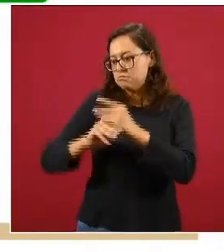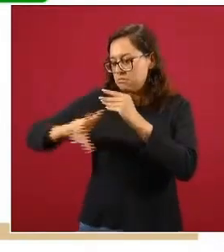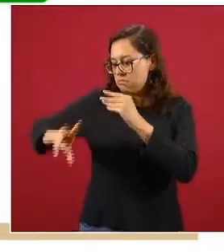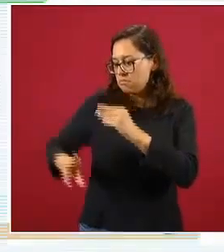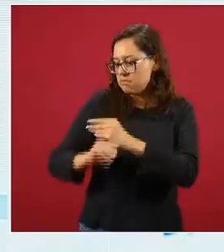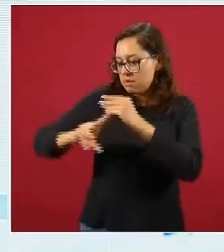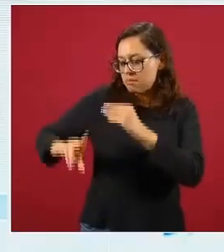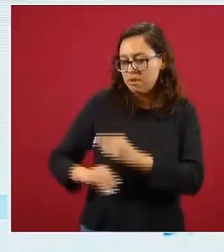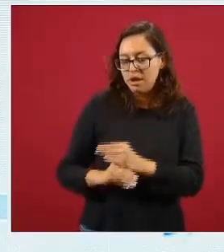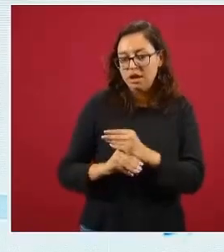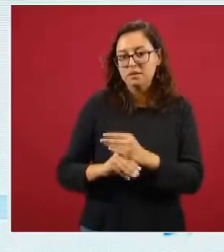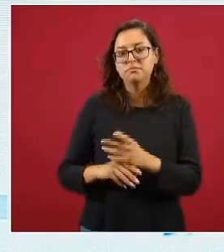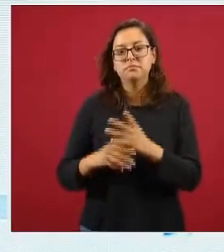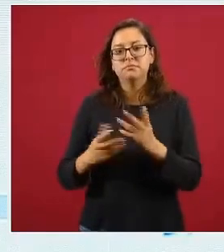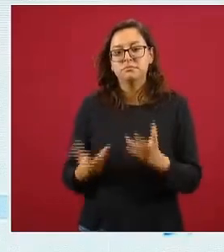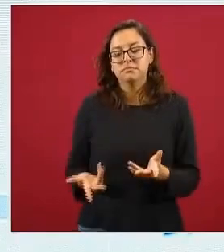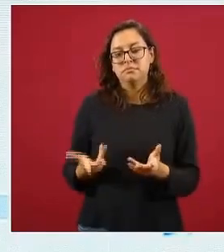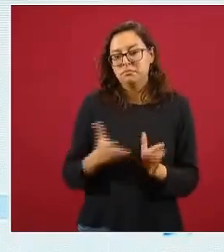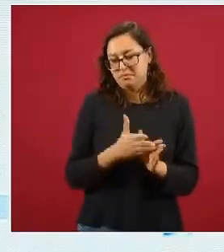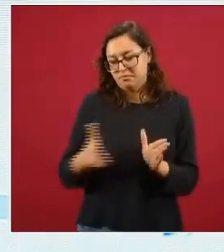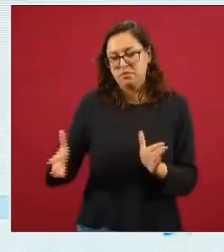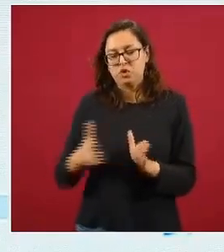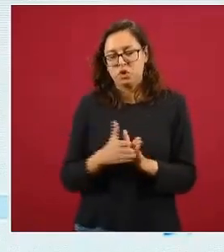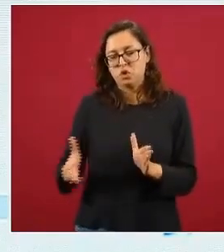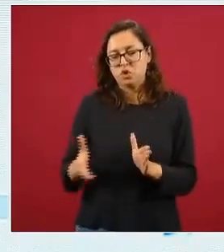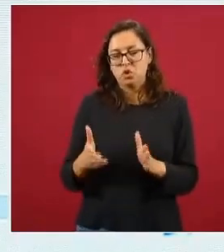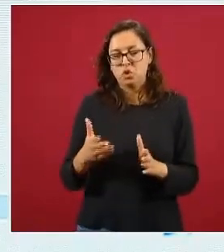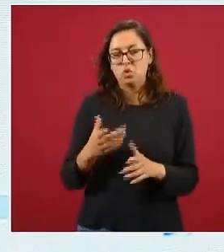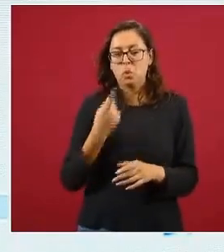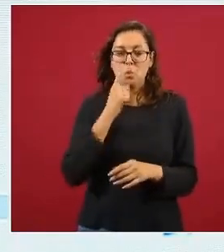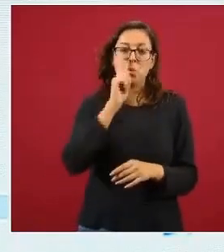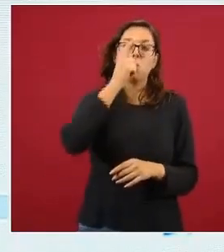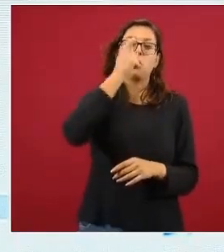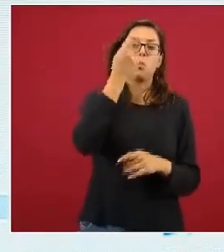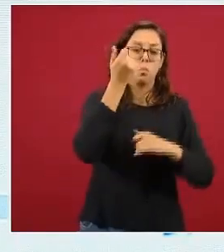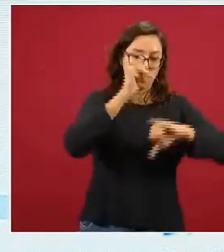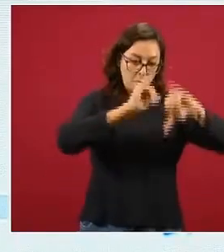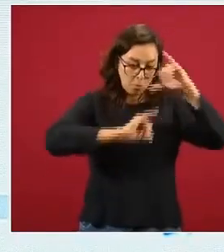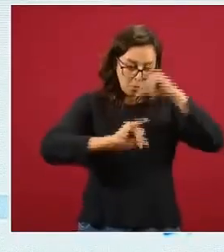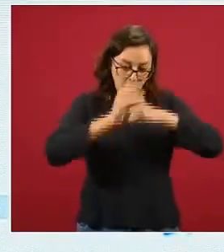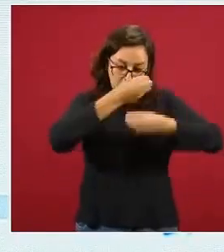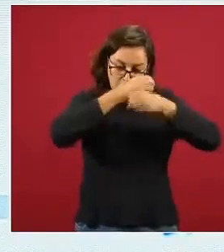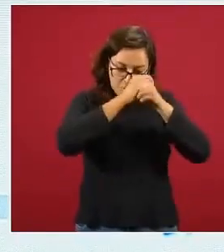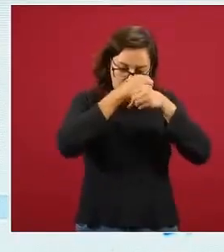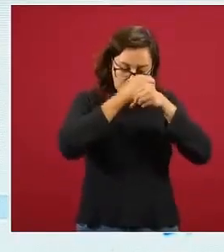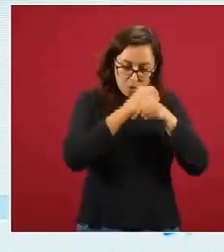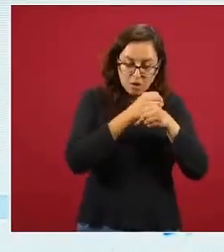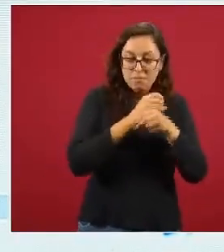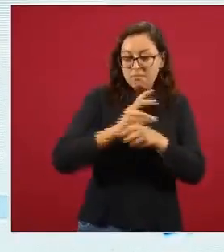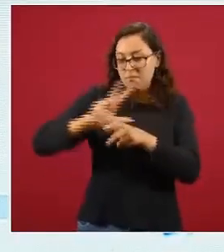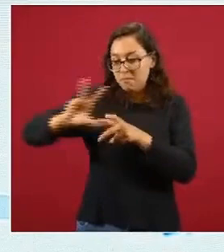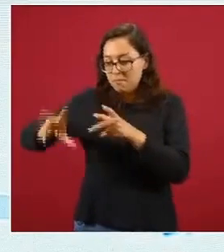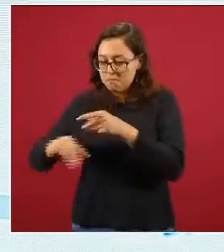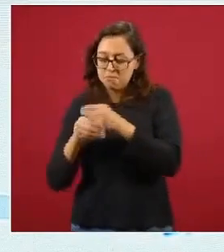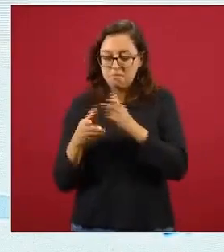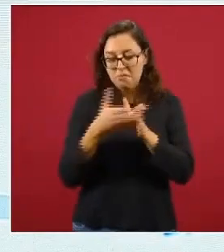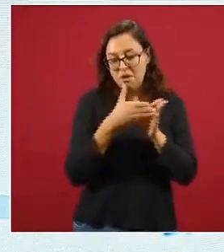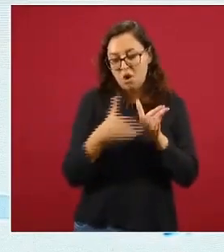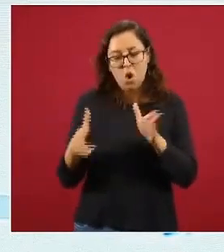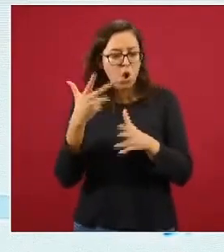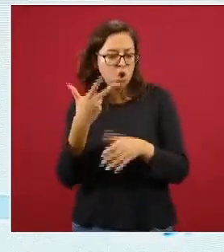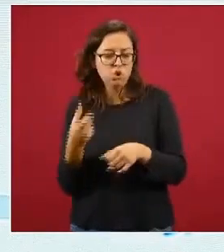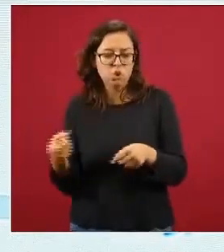en promedio una diferencia de tiempo entre la toma de muestra y la incorporación del dato de